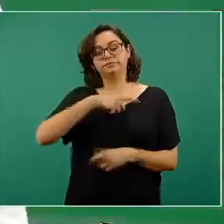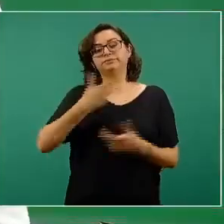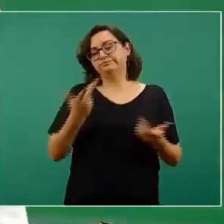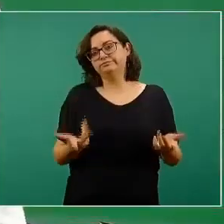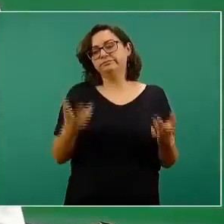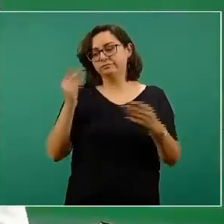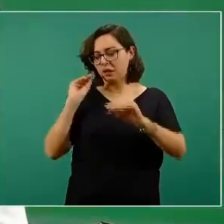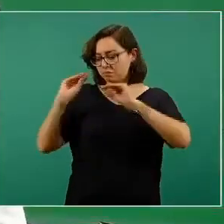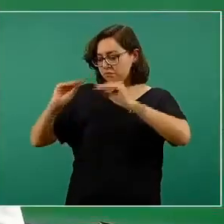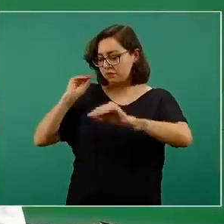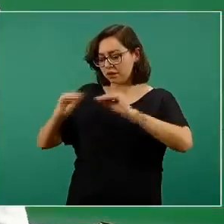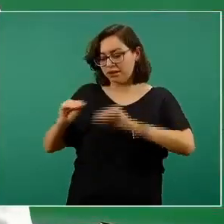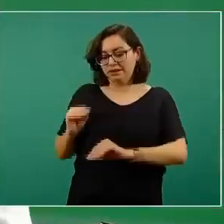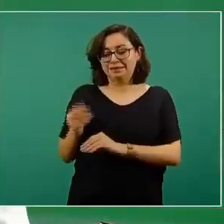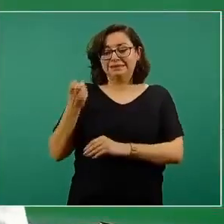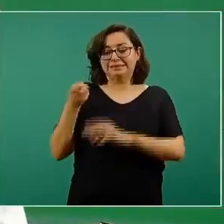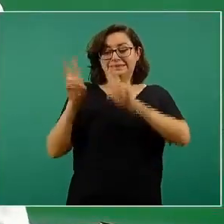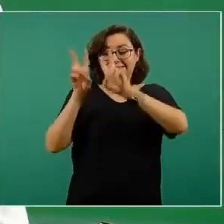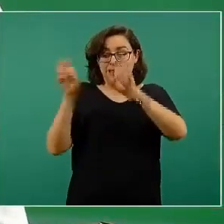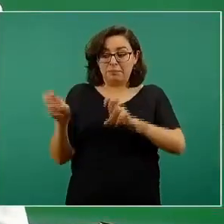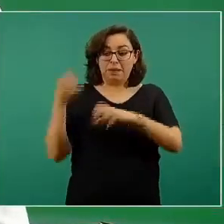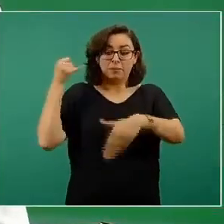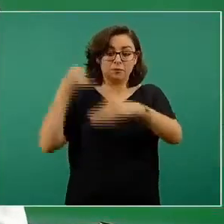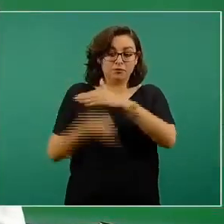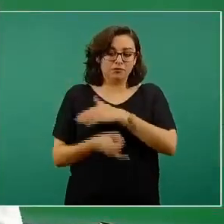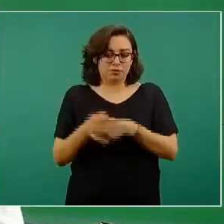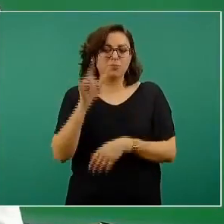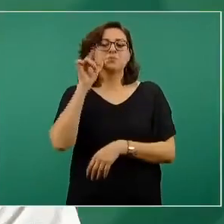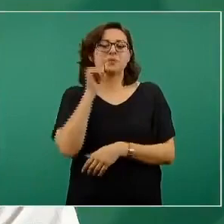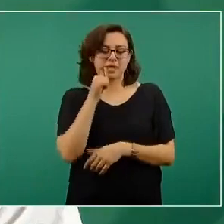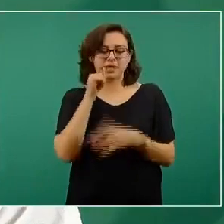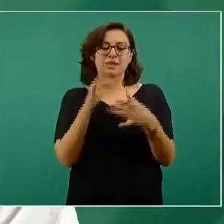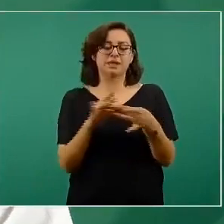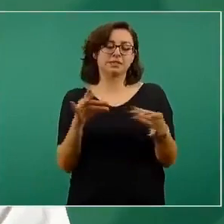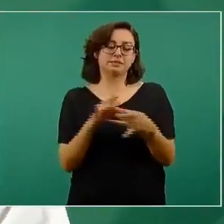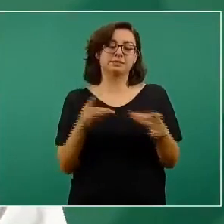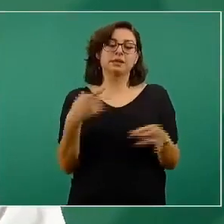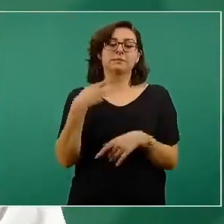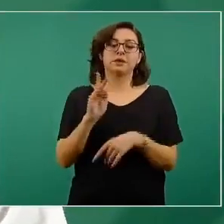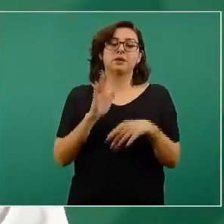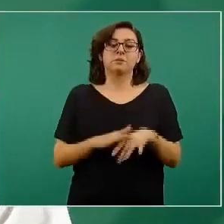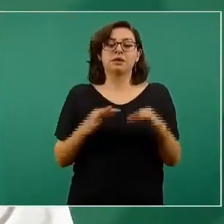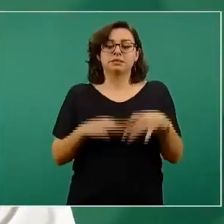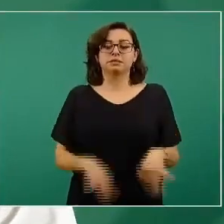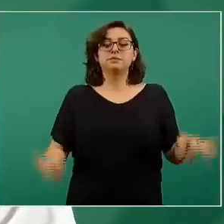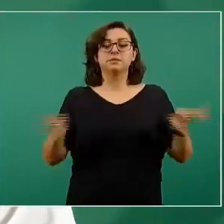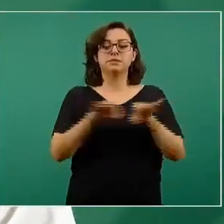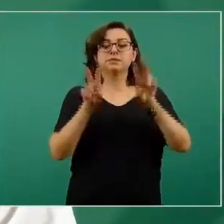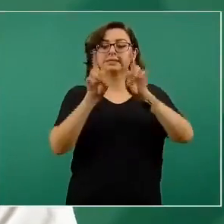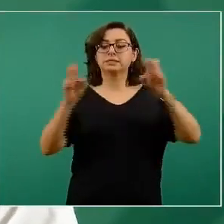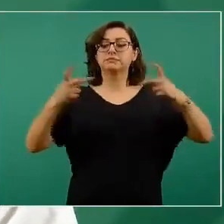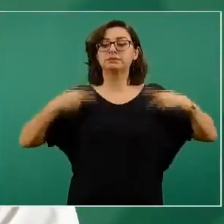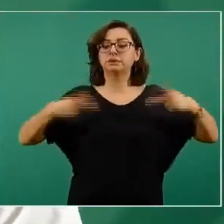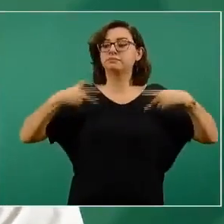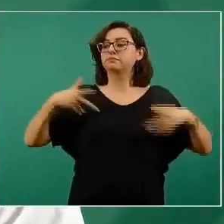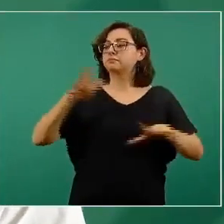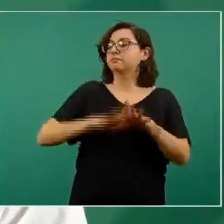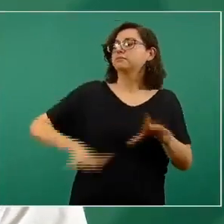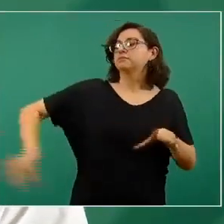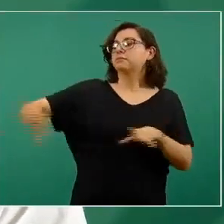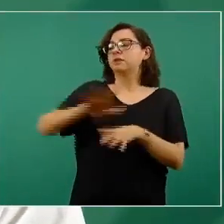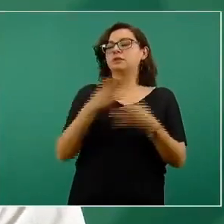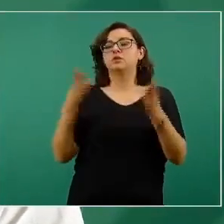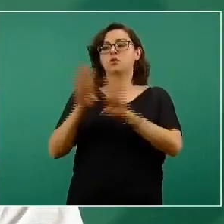vamos a comentar un poco sobre esos protocolos, pero sobre todo de las recomendaciones que haremos a la población. Para que sea un